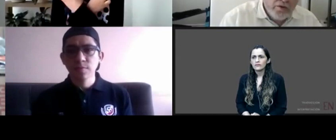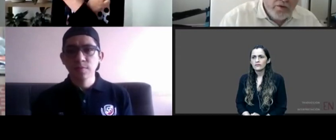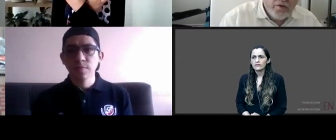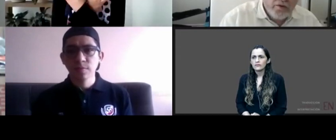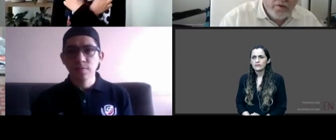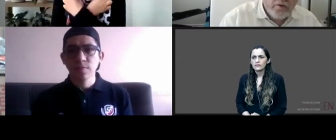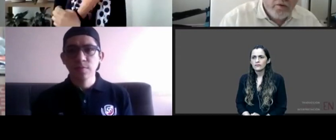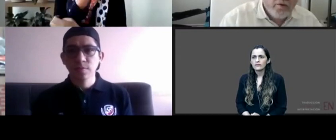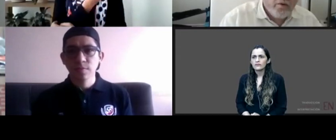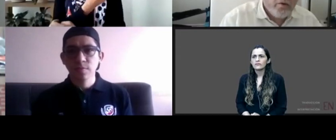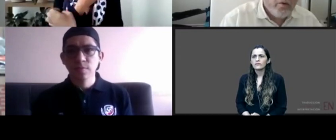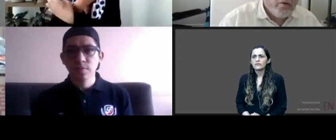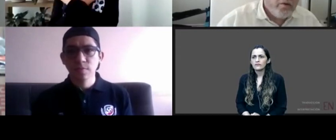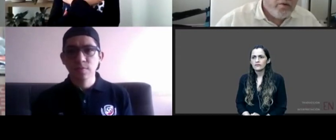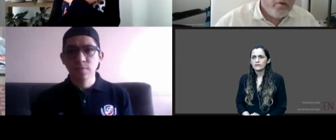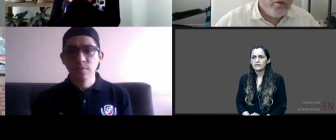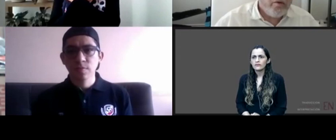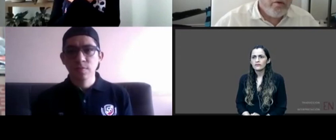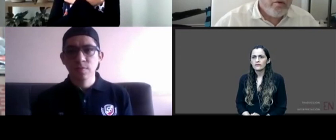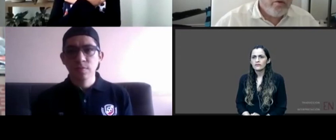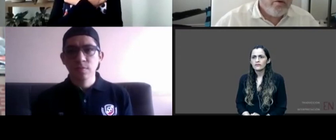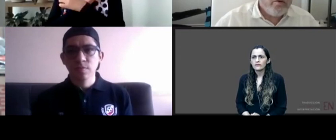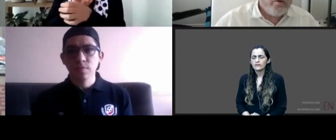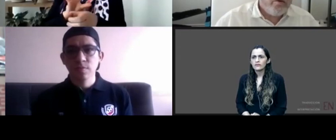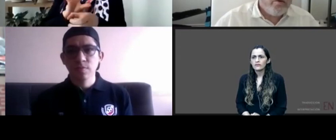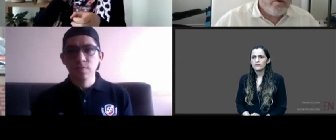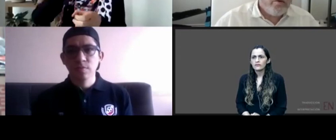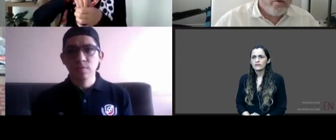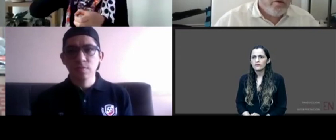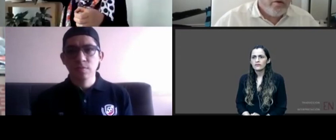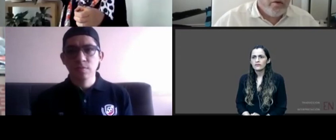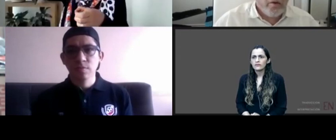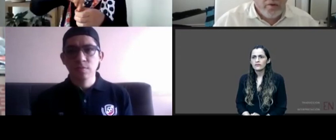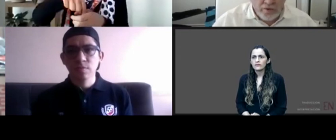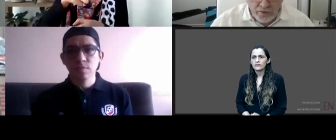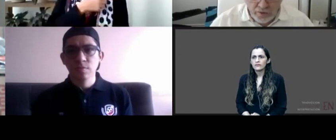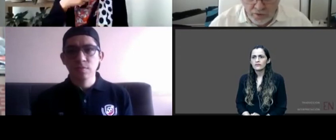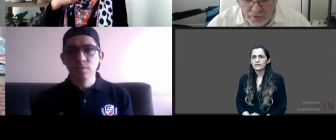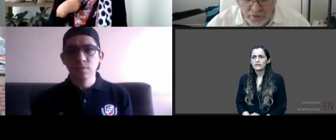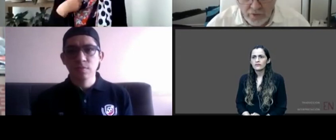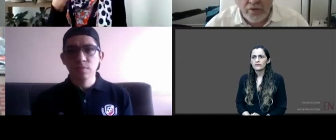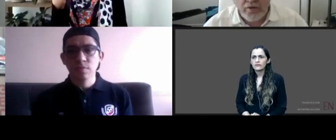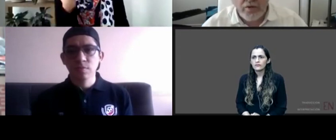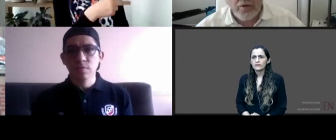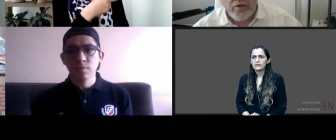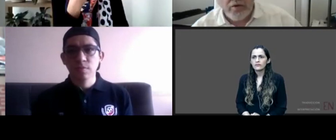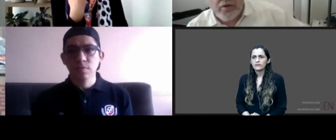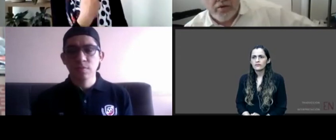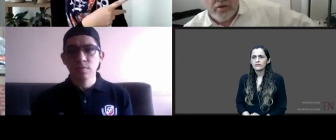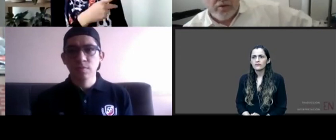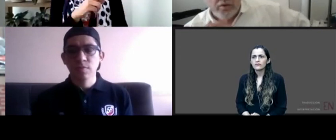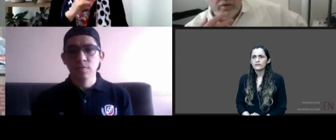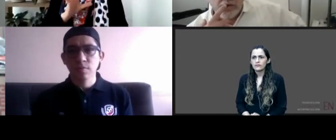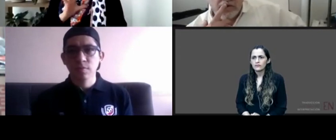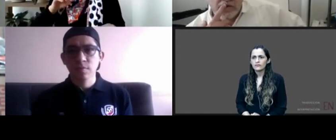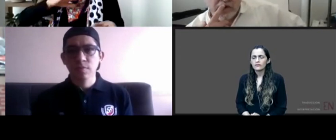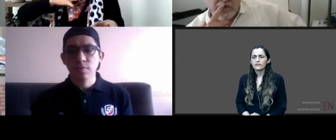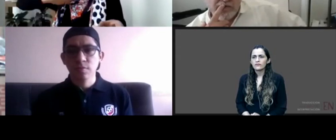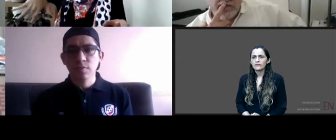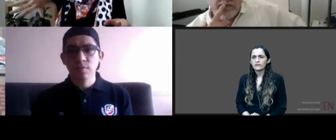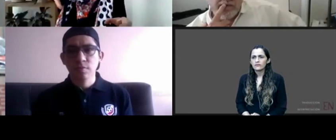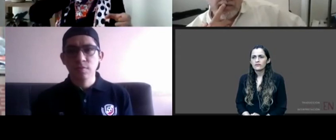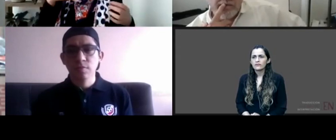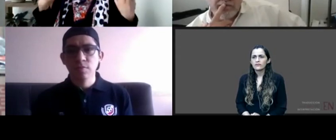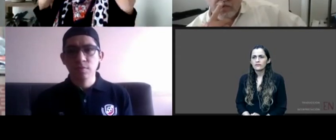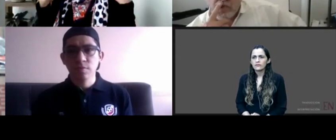poder hacer algunas otras cosas. Sí es importante ver que es parte de sus derechos, derecho a la educación. Este